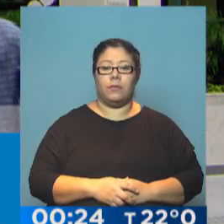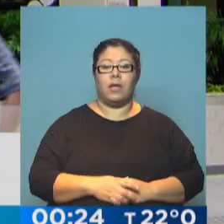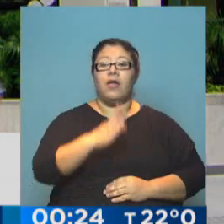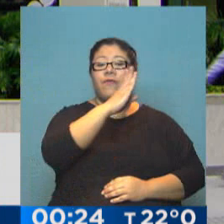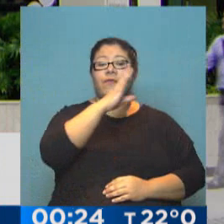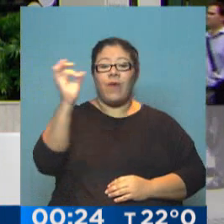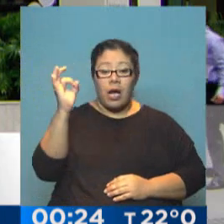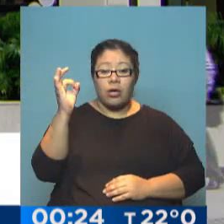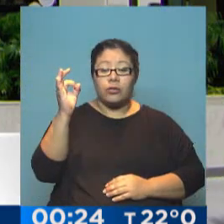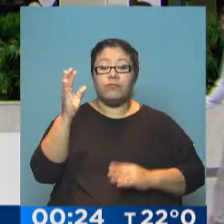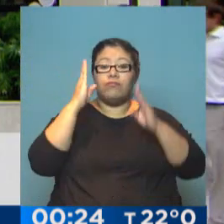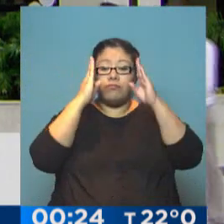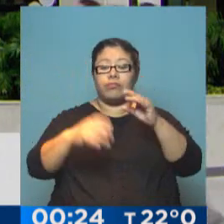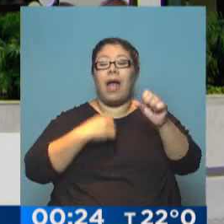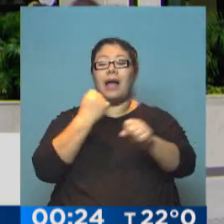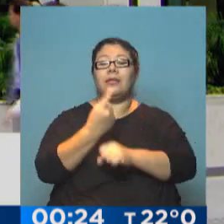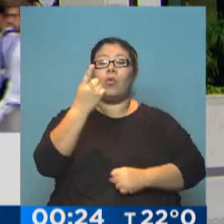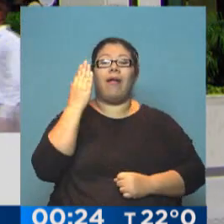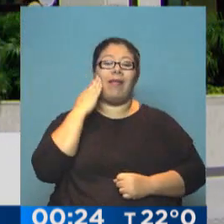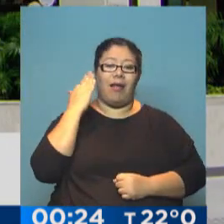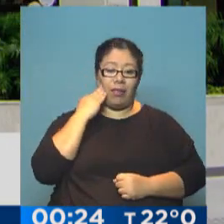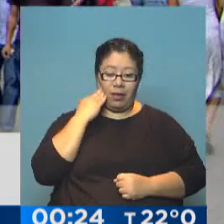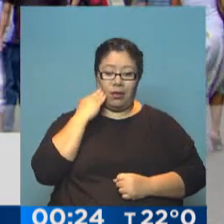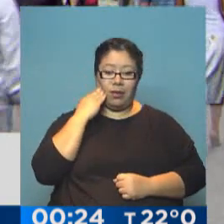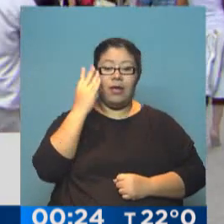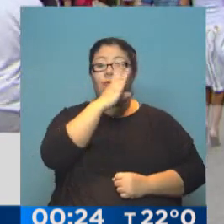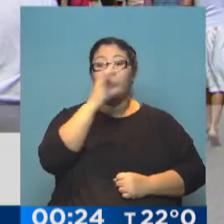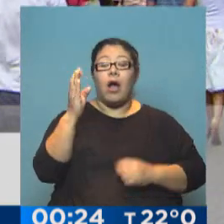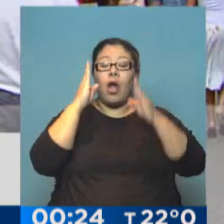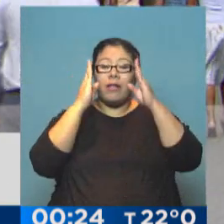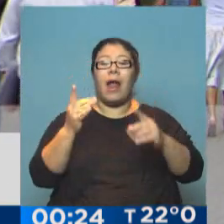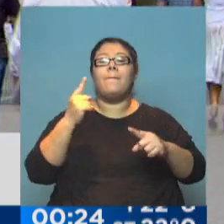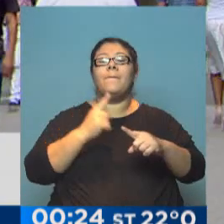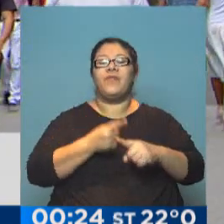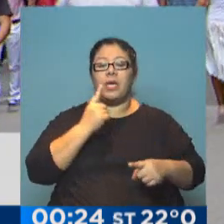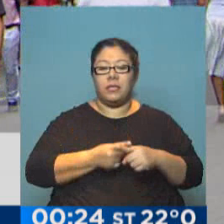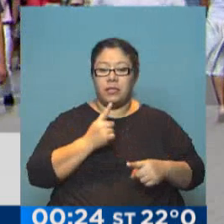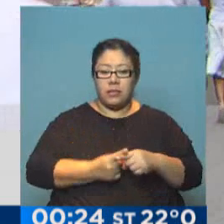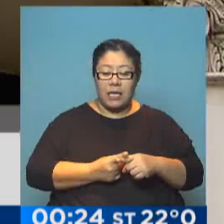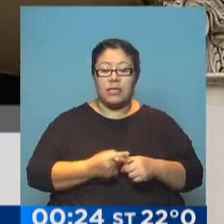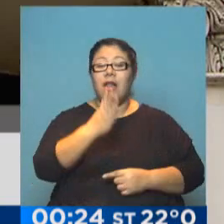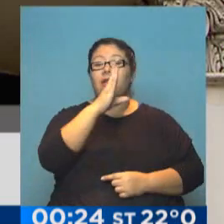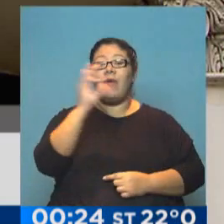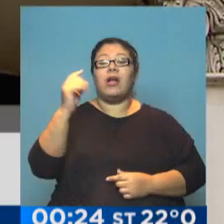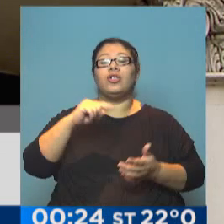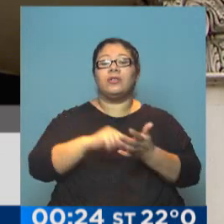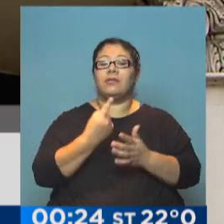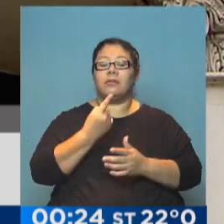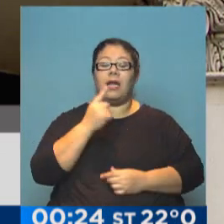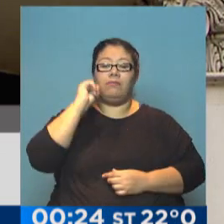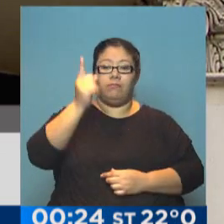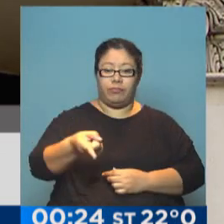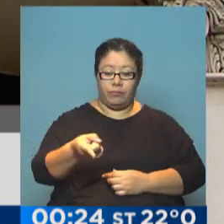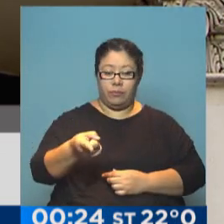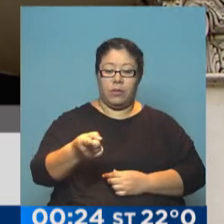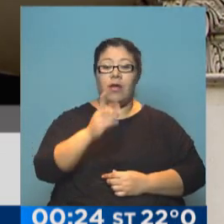Bancos atenderán hasta las 13. La atención bancaria para las fiestas fue dispuesta por el Banco Central. La medida